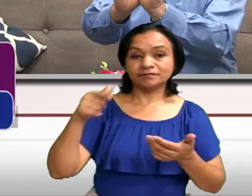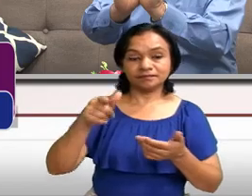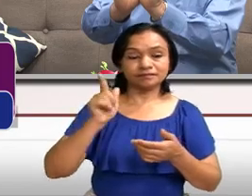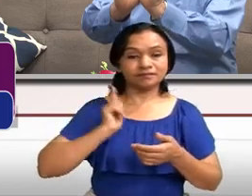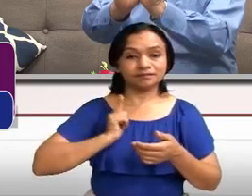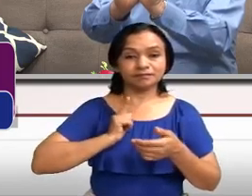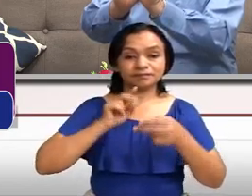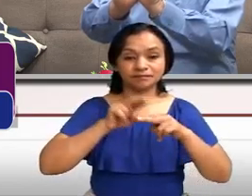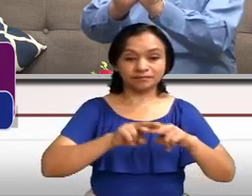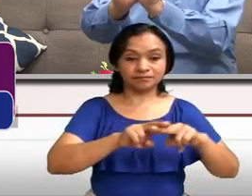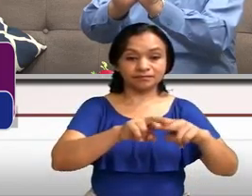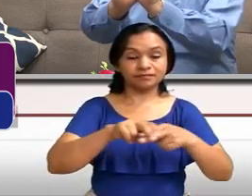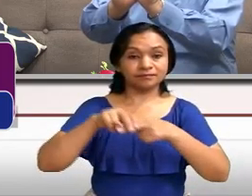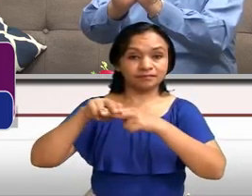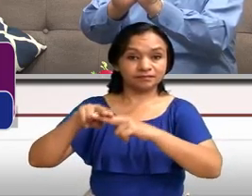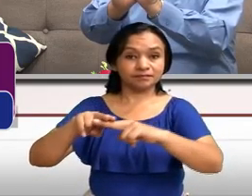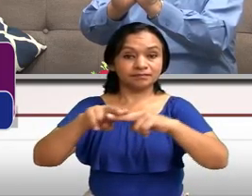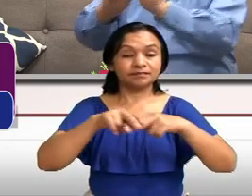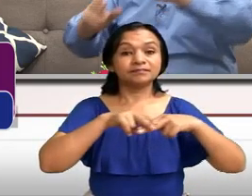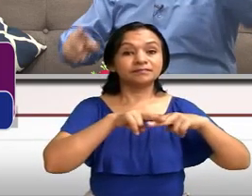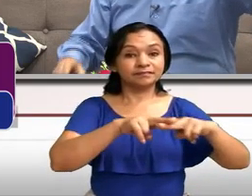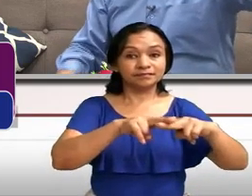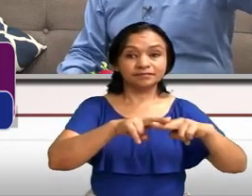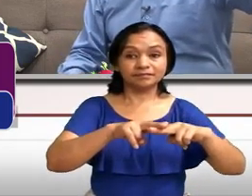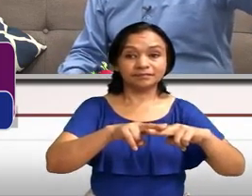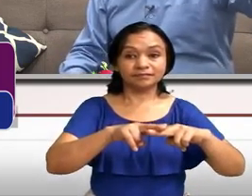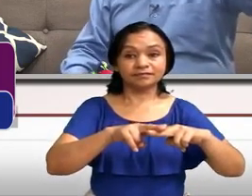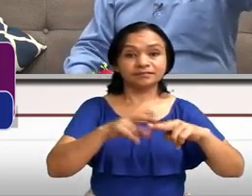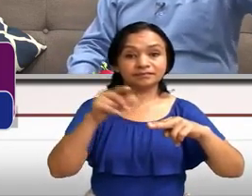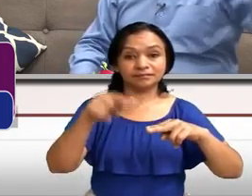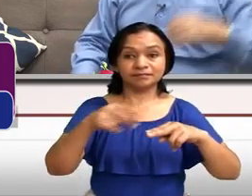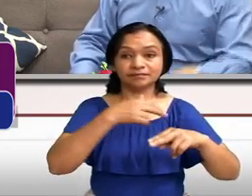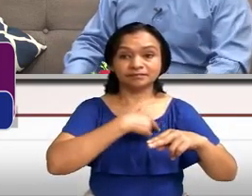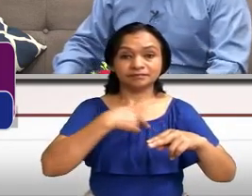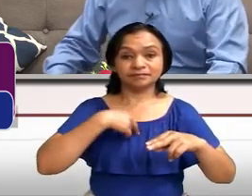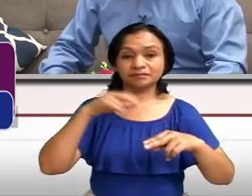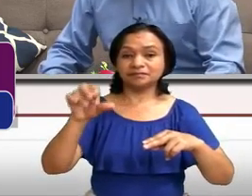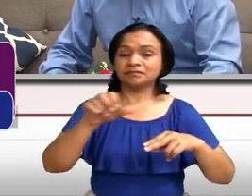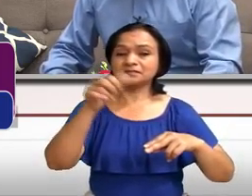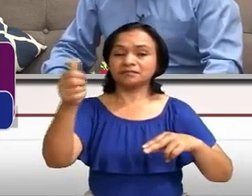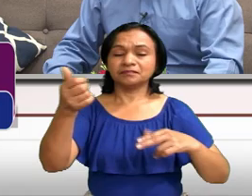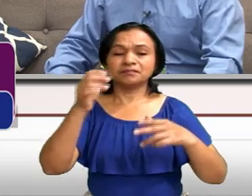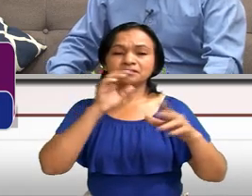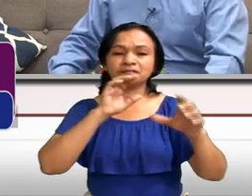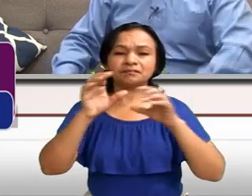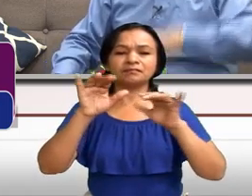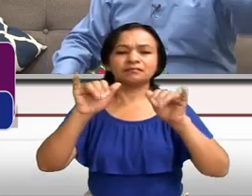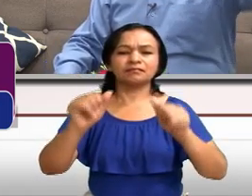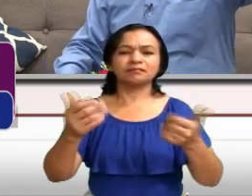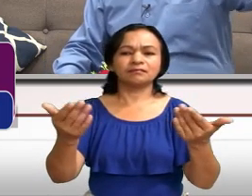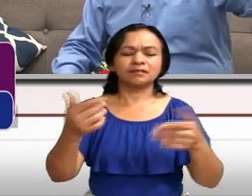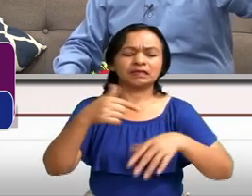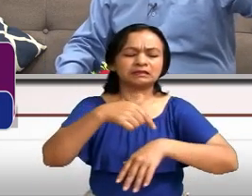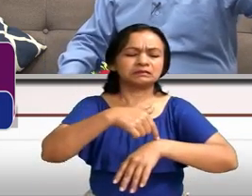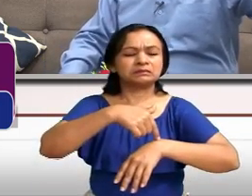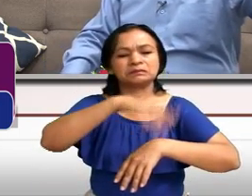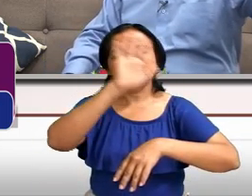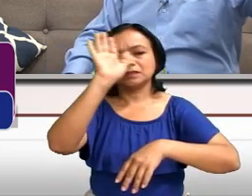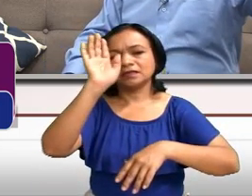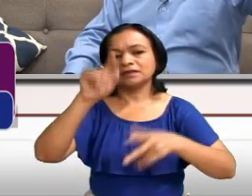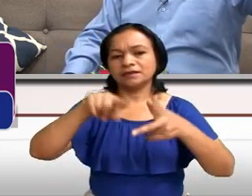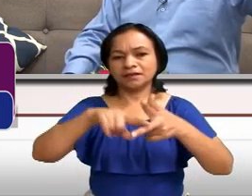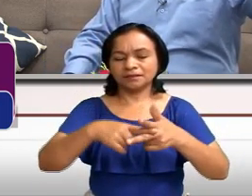instalamos en los parques. Hasta ahora los está ya instalando las otras empresas de comunicación, cuando nosotros ya lo habíamos